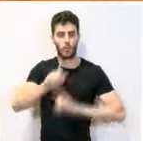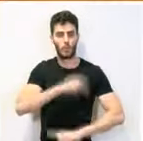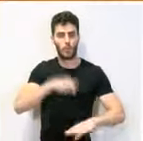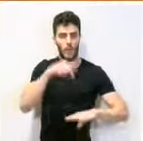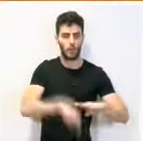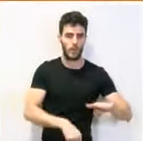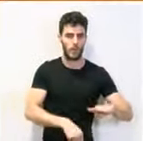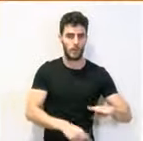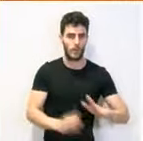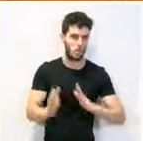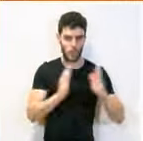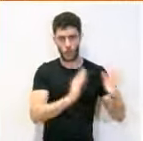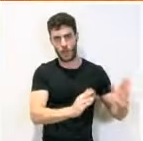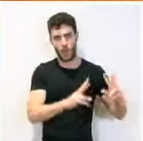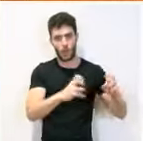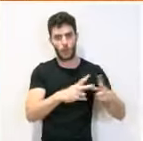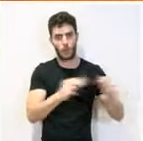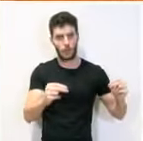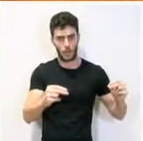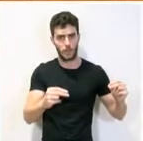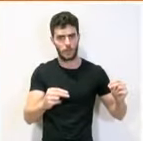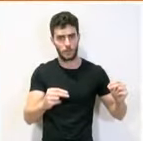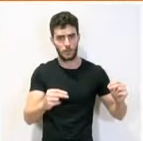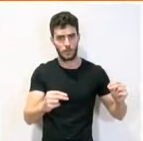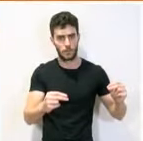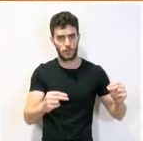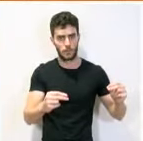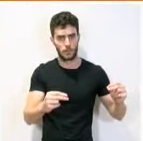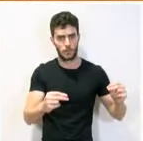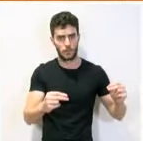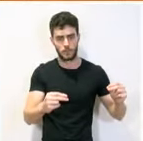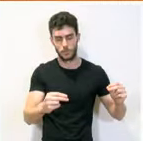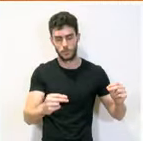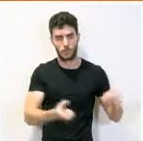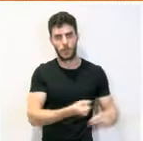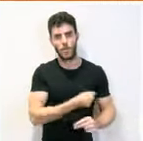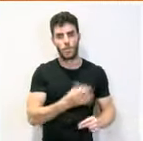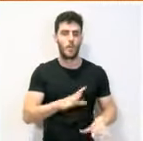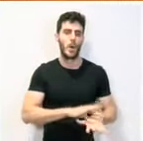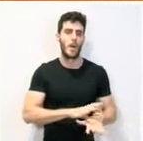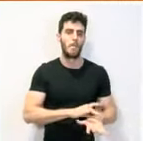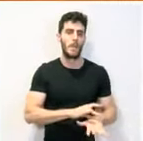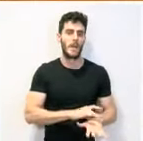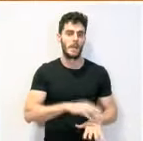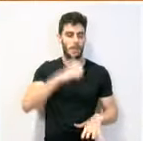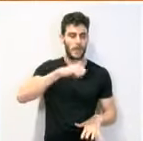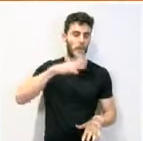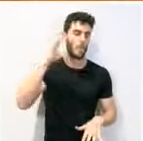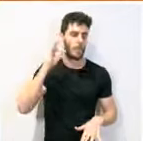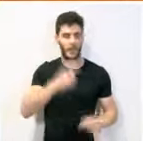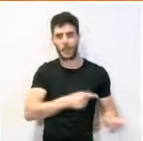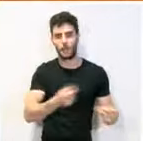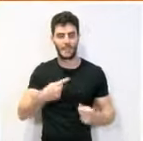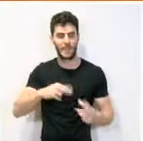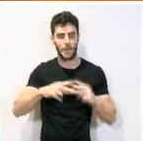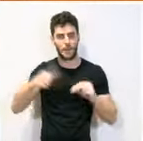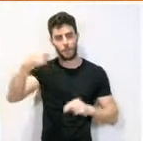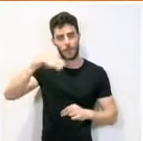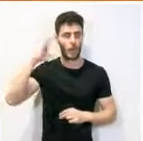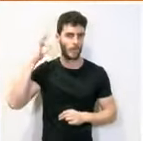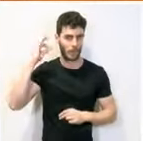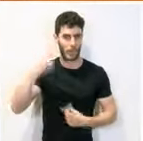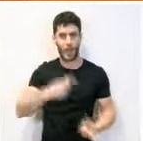lado, en cuanto a que las universidades, desde luego, no se licencian el número de médicos y médicas que necesitamos y de enfermeros y enfermeras